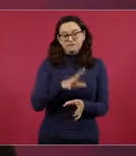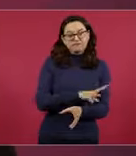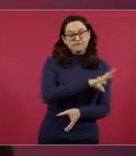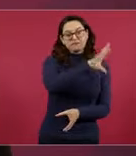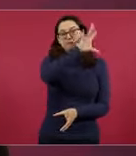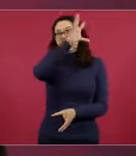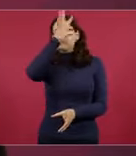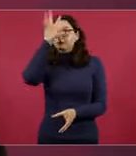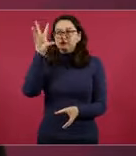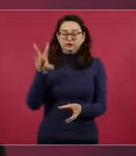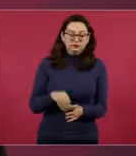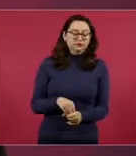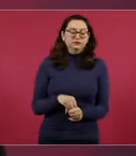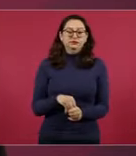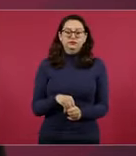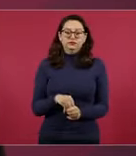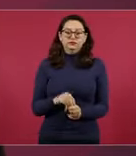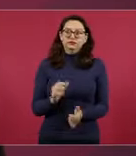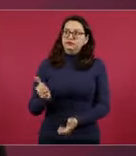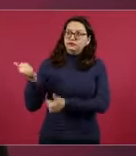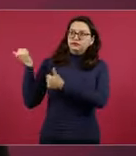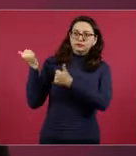que se